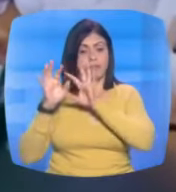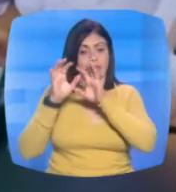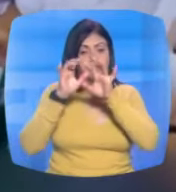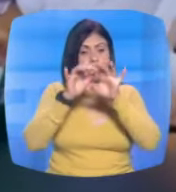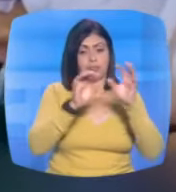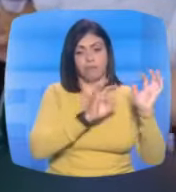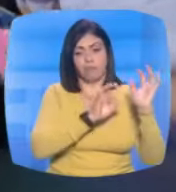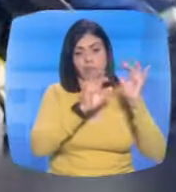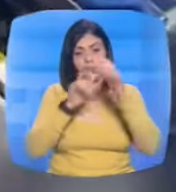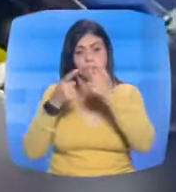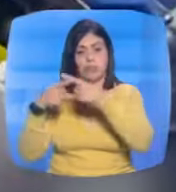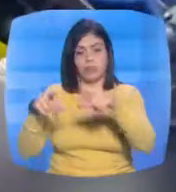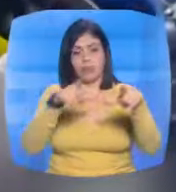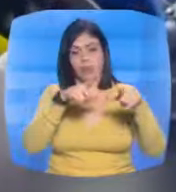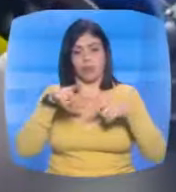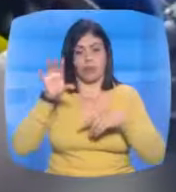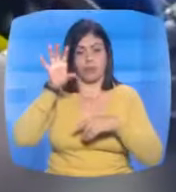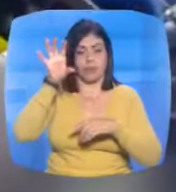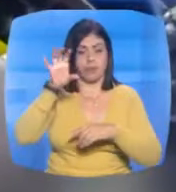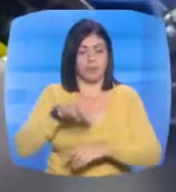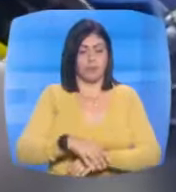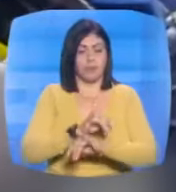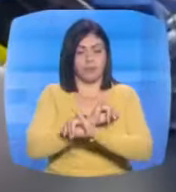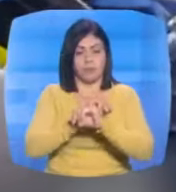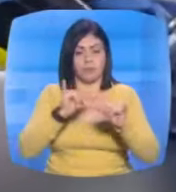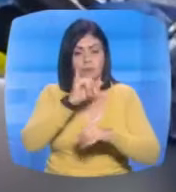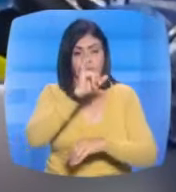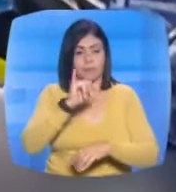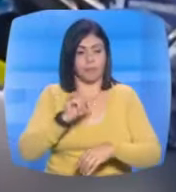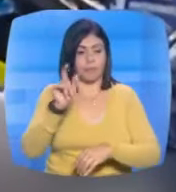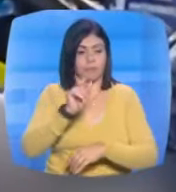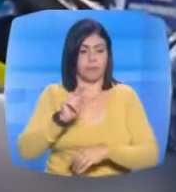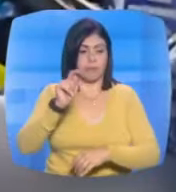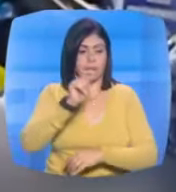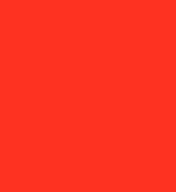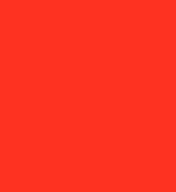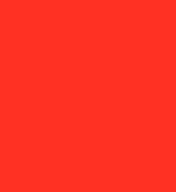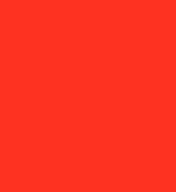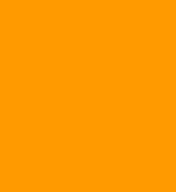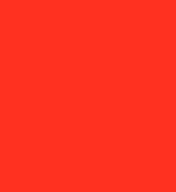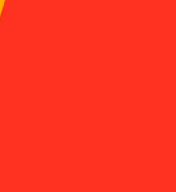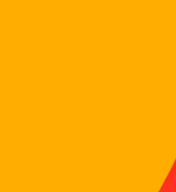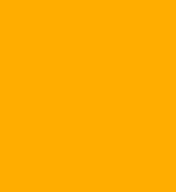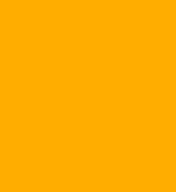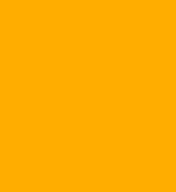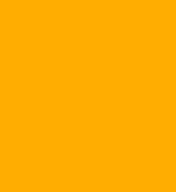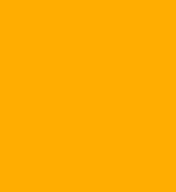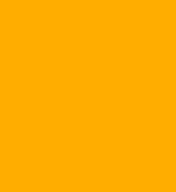partes del país. Desde el estado Zulia, Lenín Daniel y Televen.